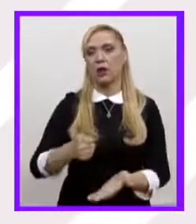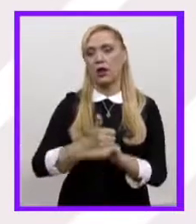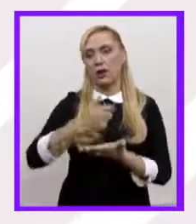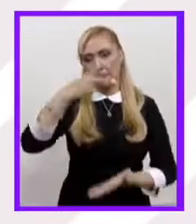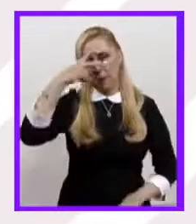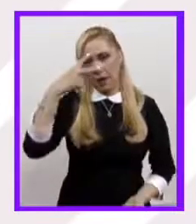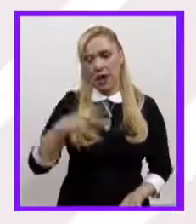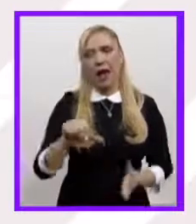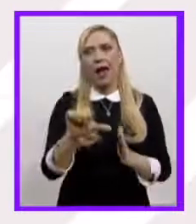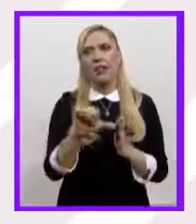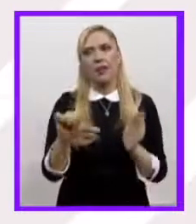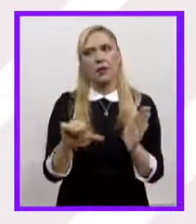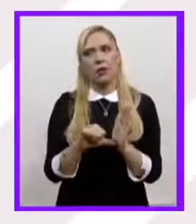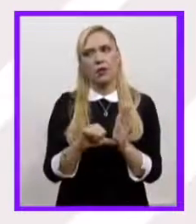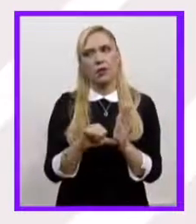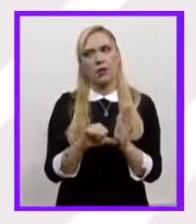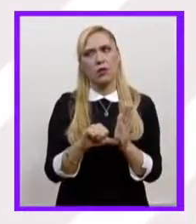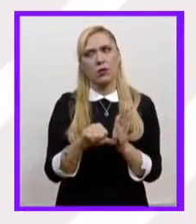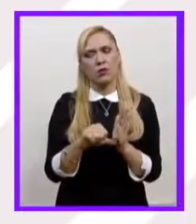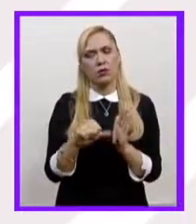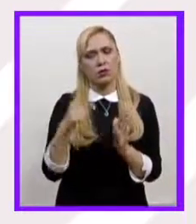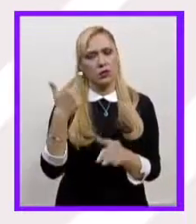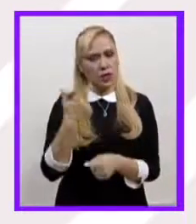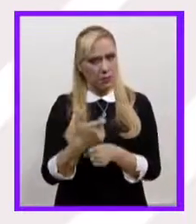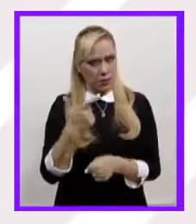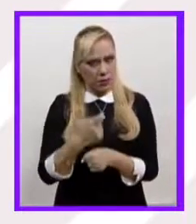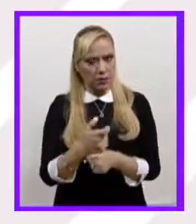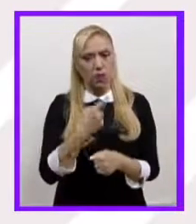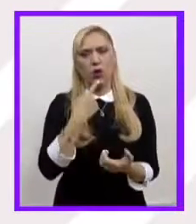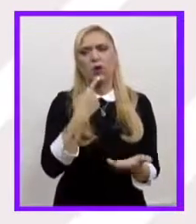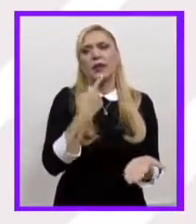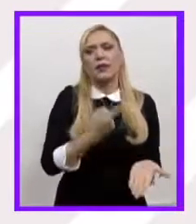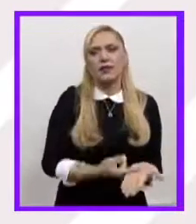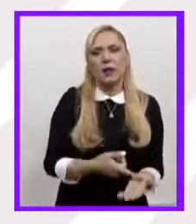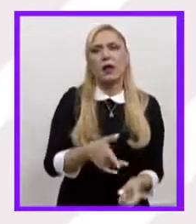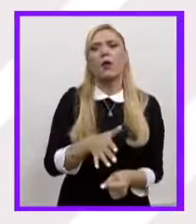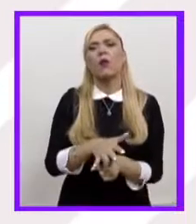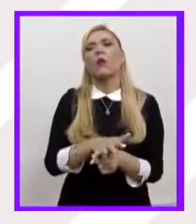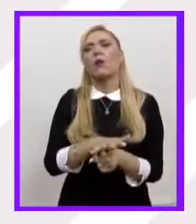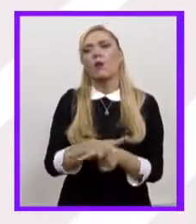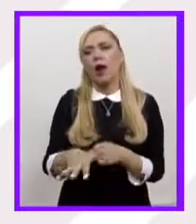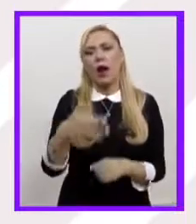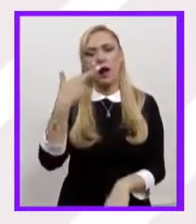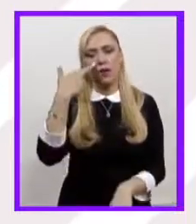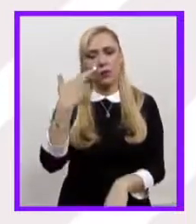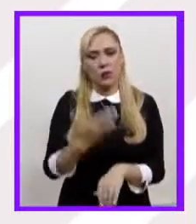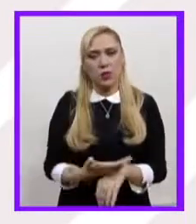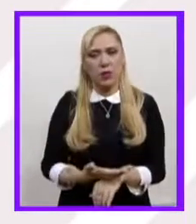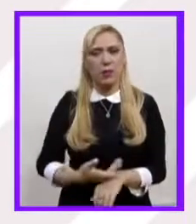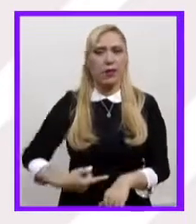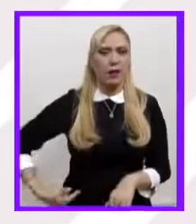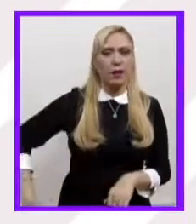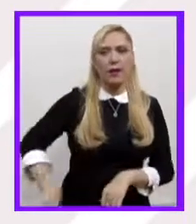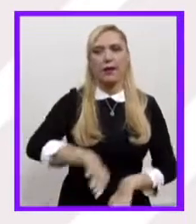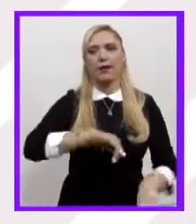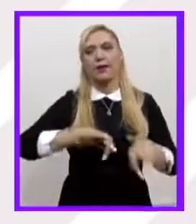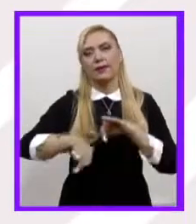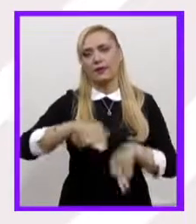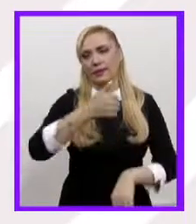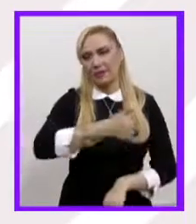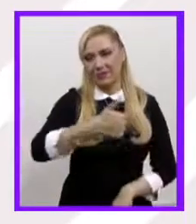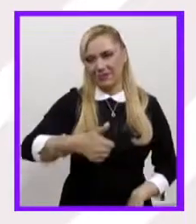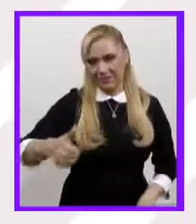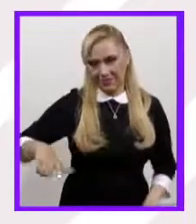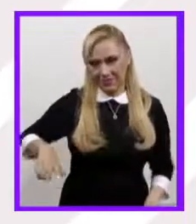en su artículo 7º habla de cuáles son las responsabilidades en el desempeño de sus funciones,